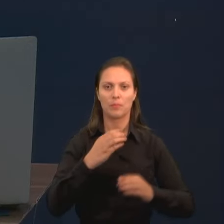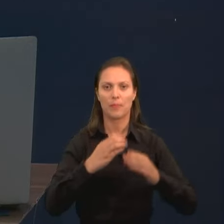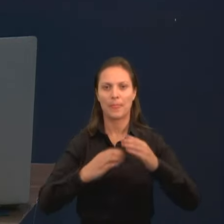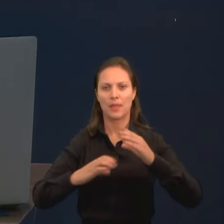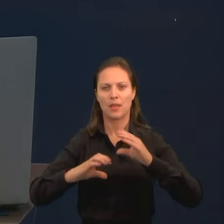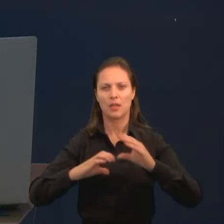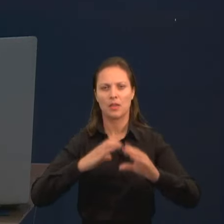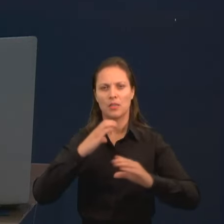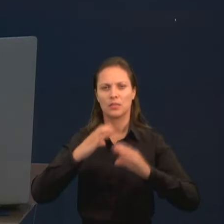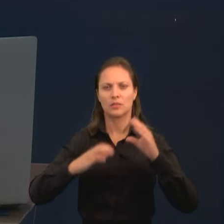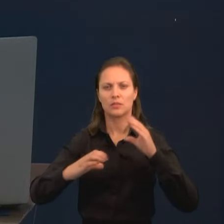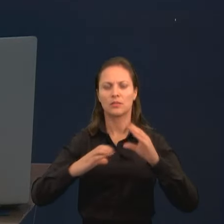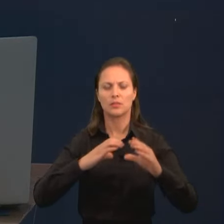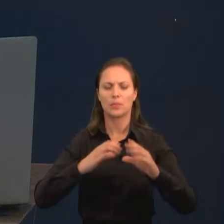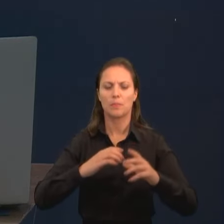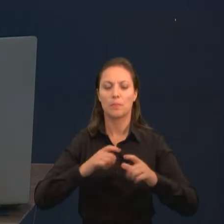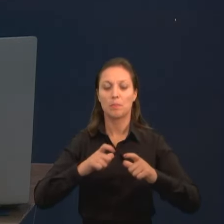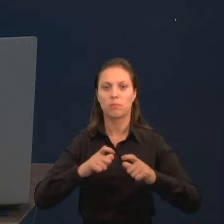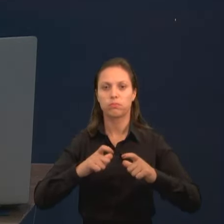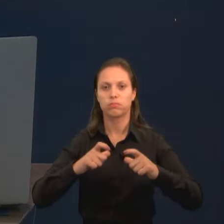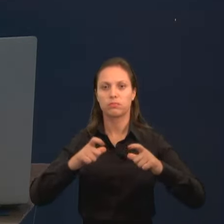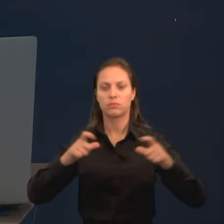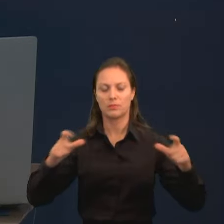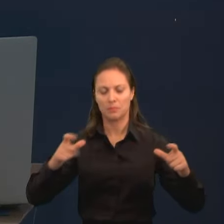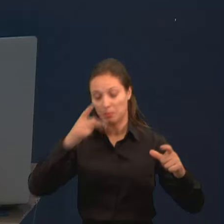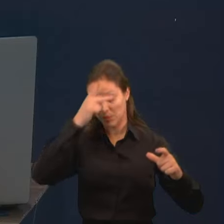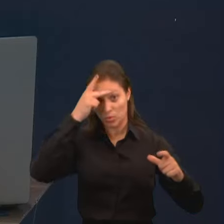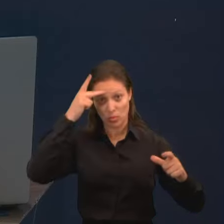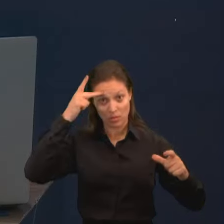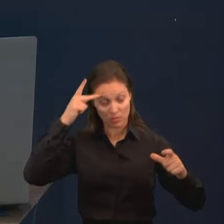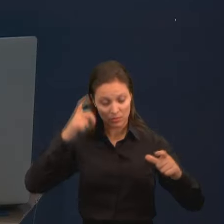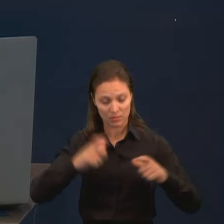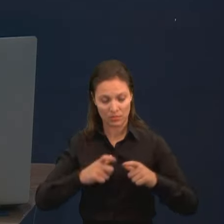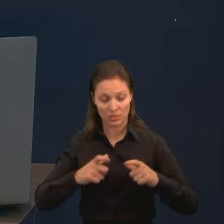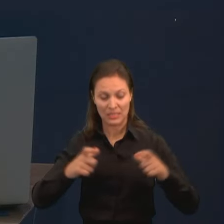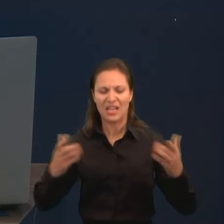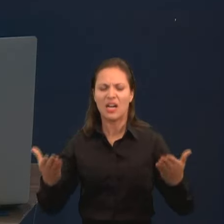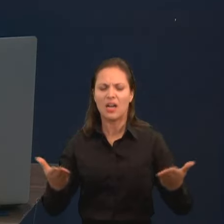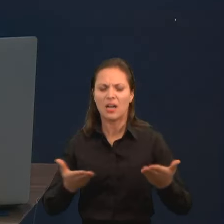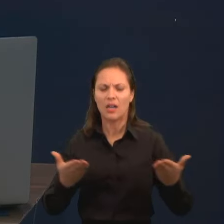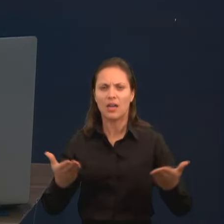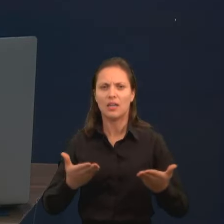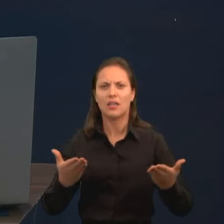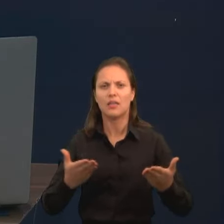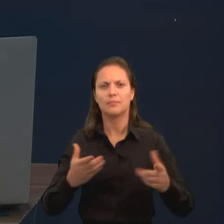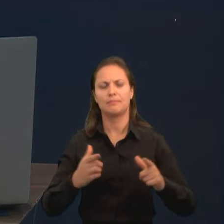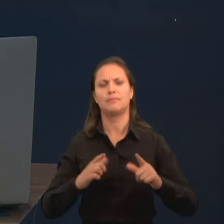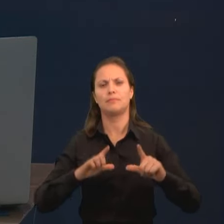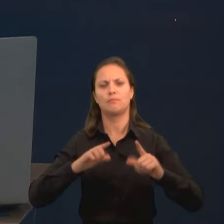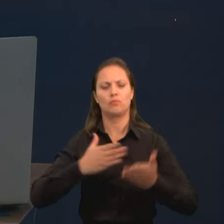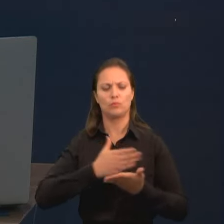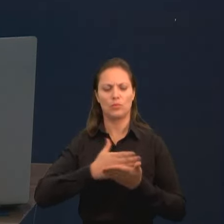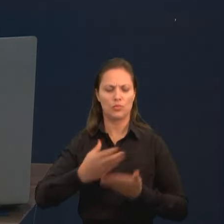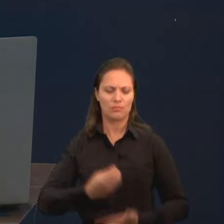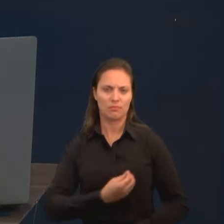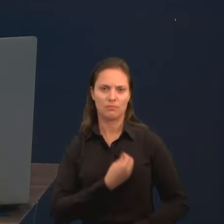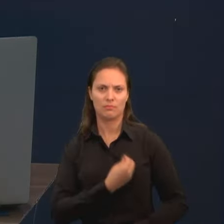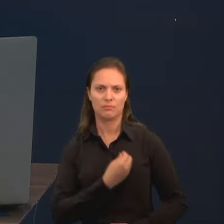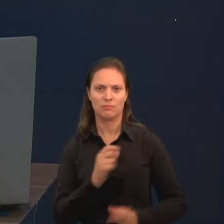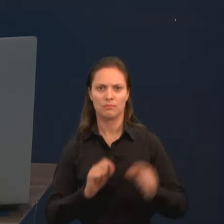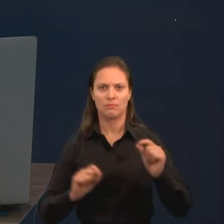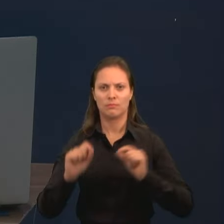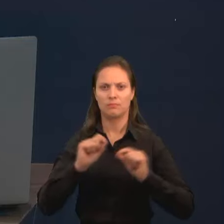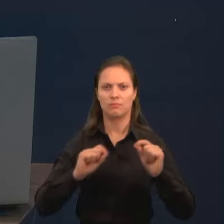modernas, la comunicación a todos puede ser posible. Puede ser que